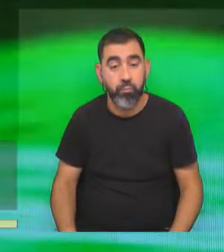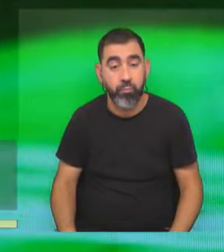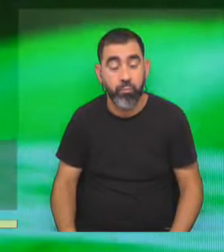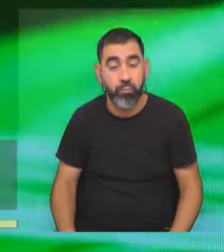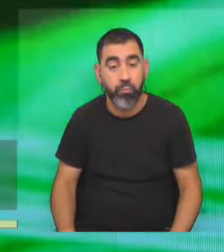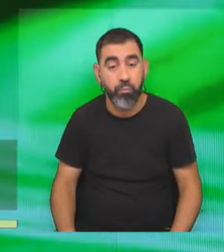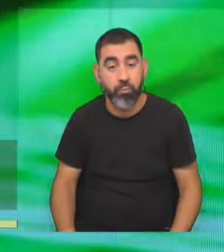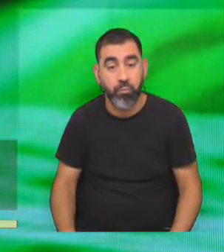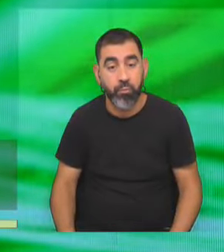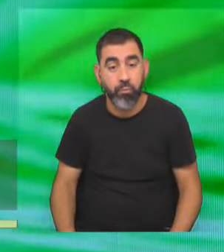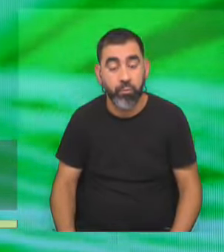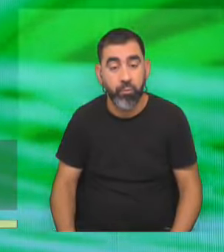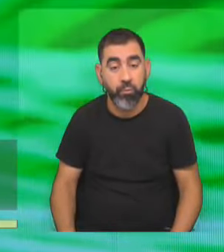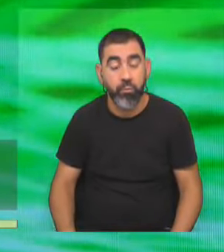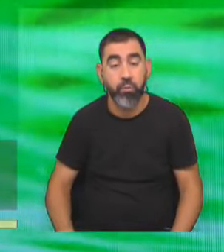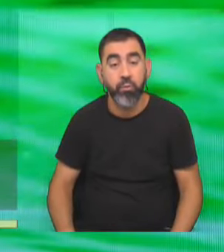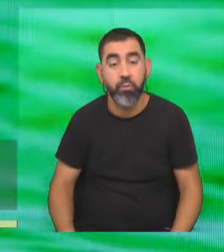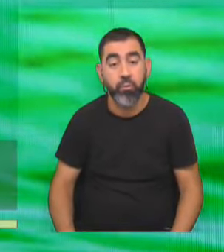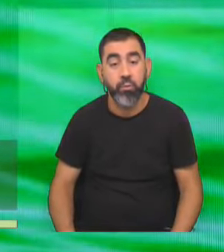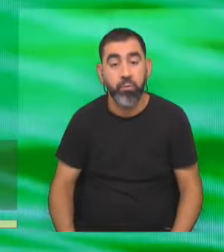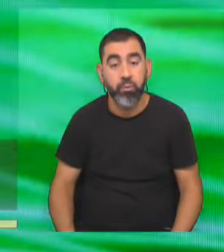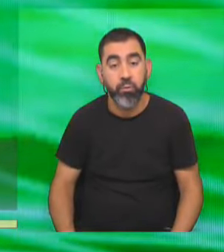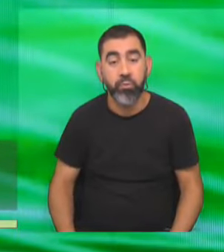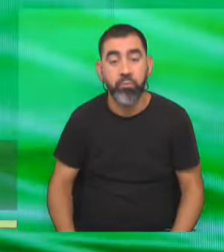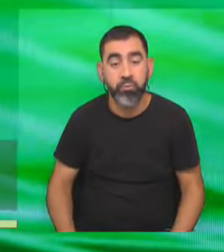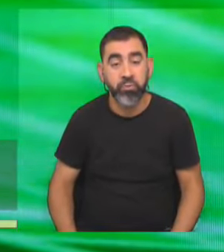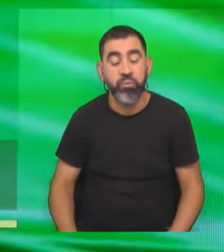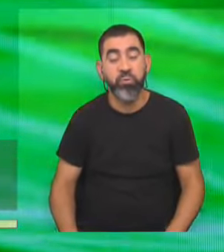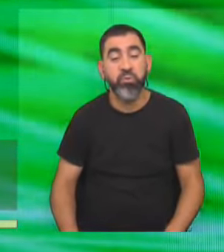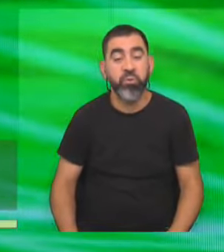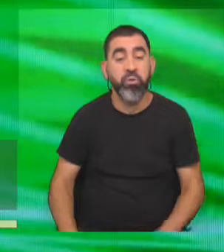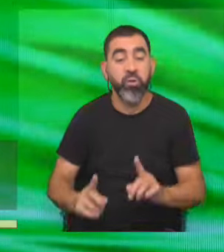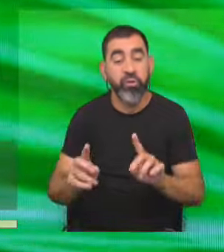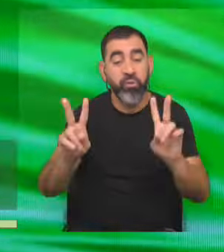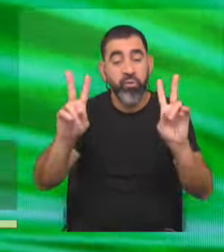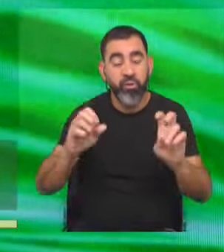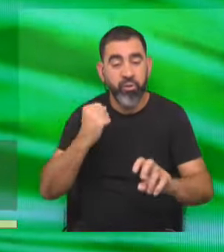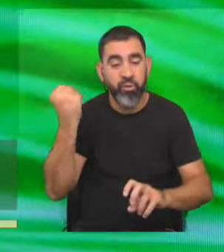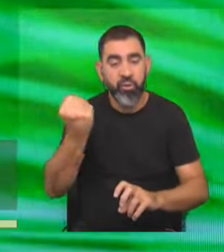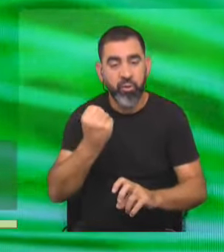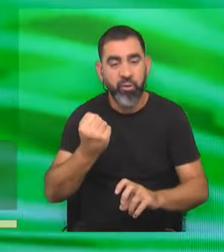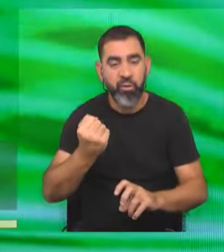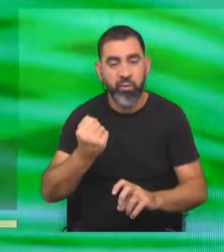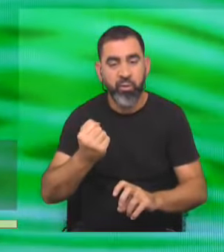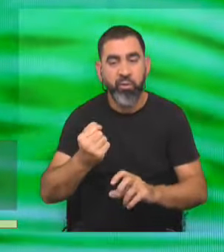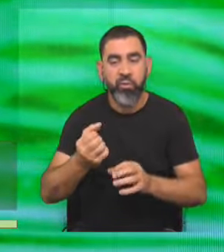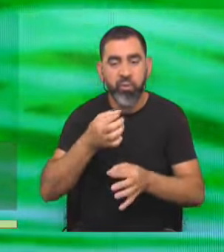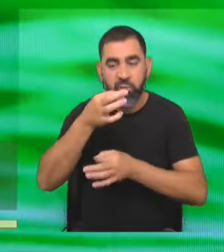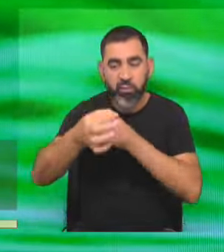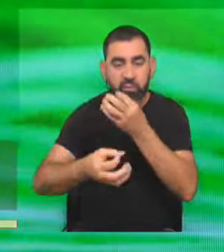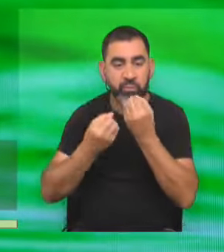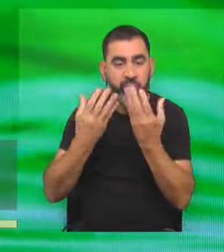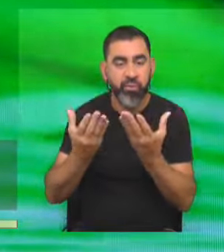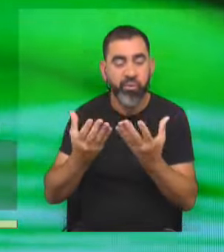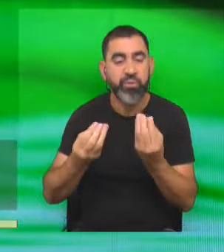expresa a través de la violencia homicidi una particularidad es que encontramos la explicación a